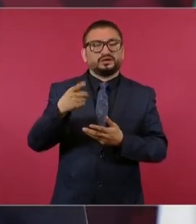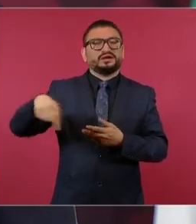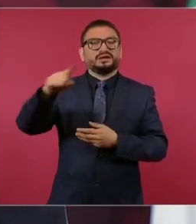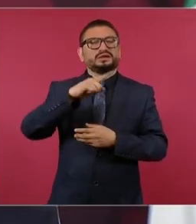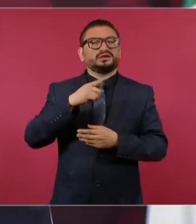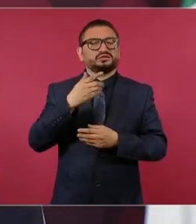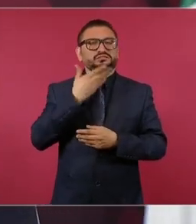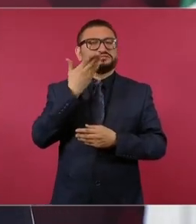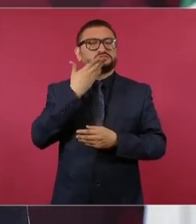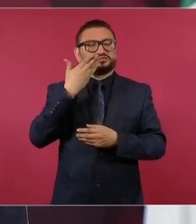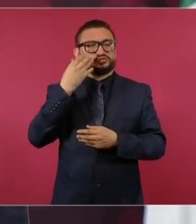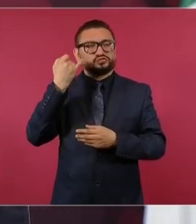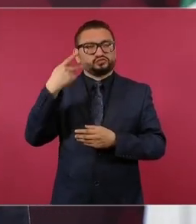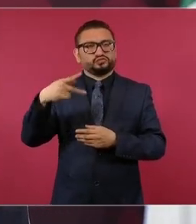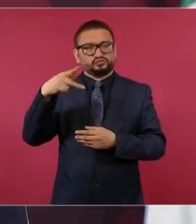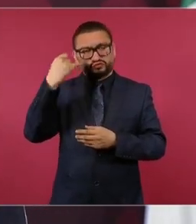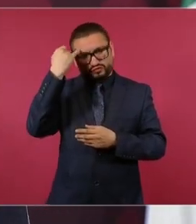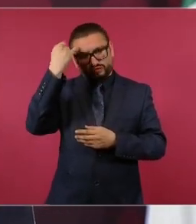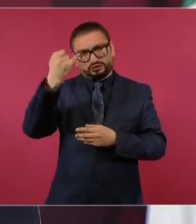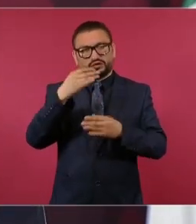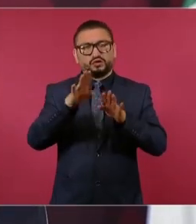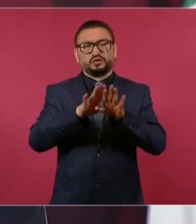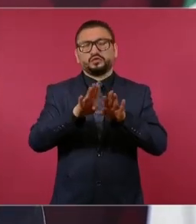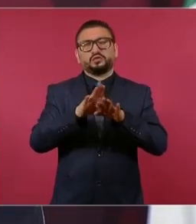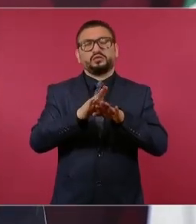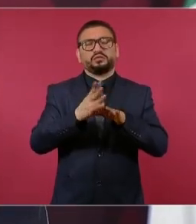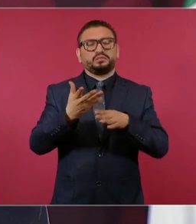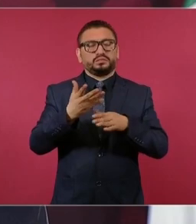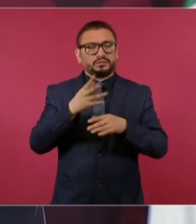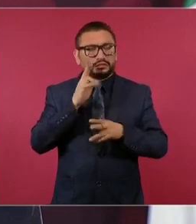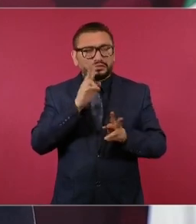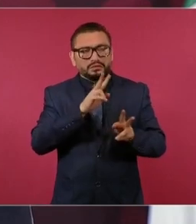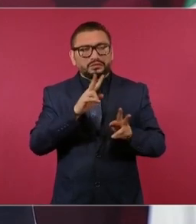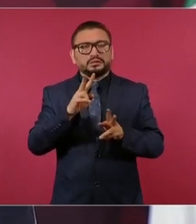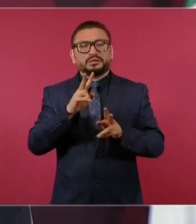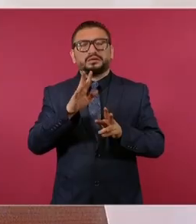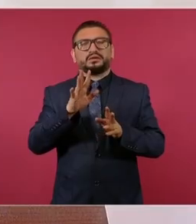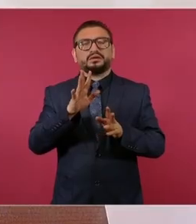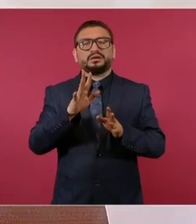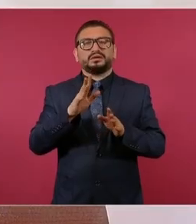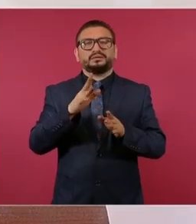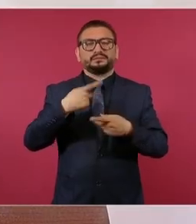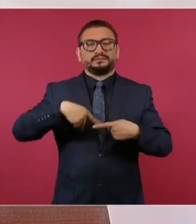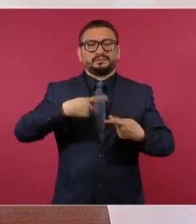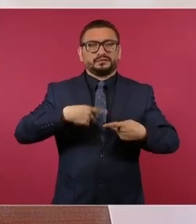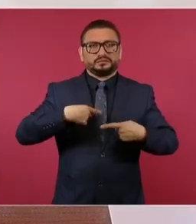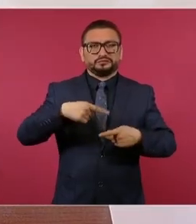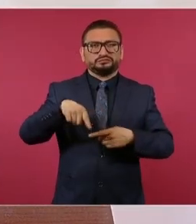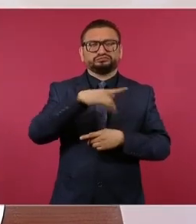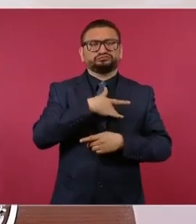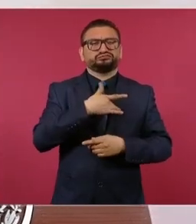mucho en lo superficial, la democracia